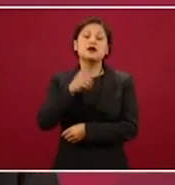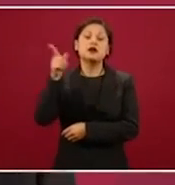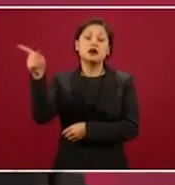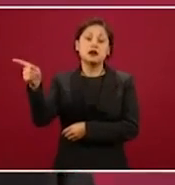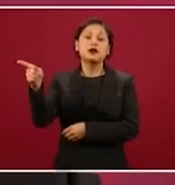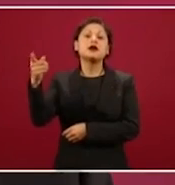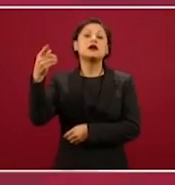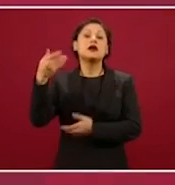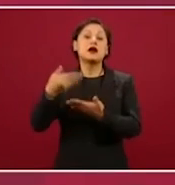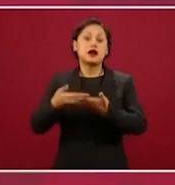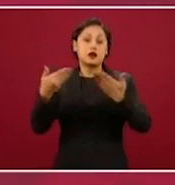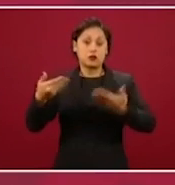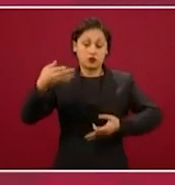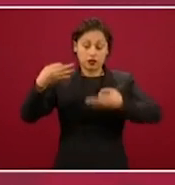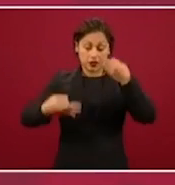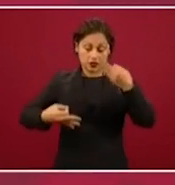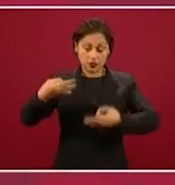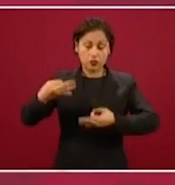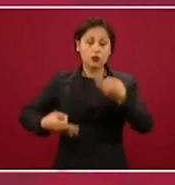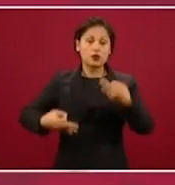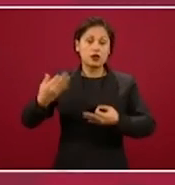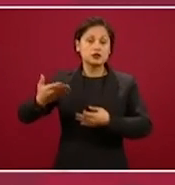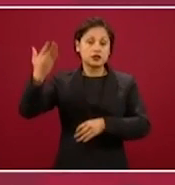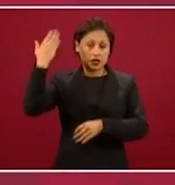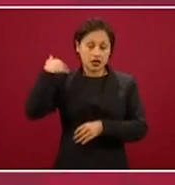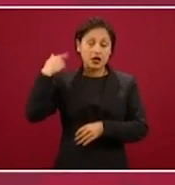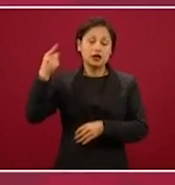abogado. Me enteré